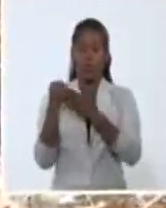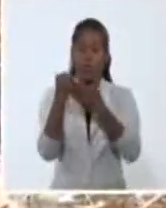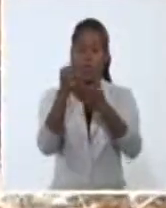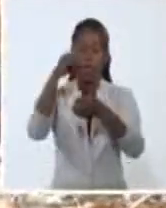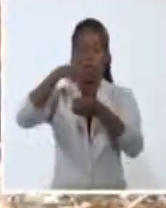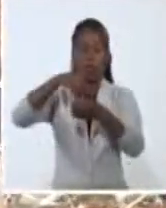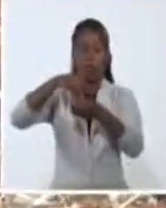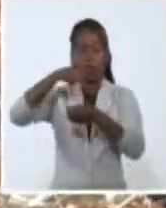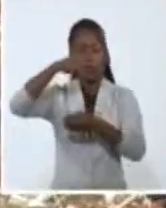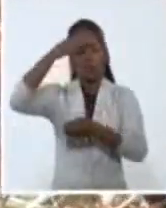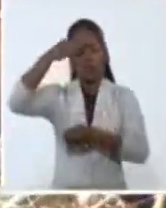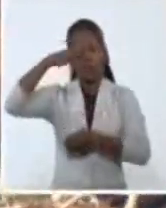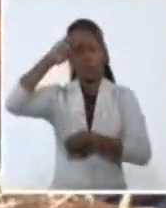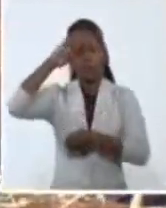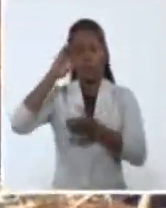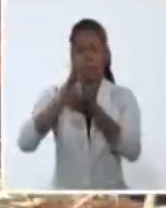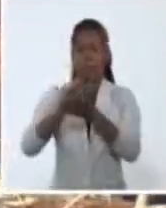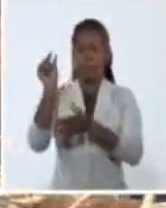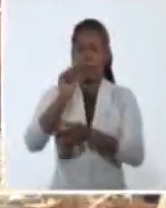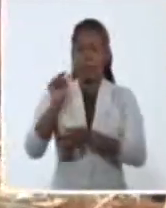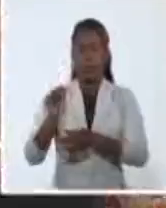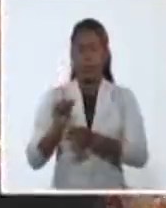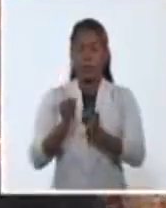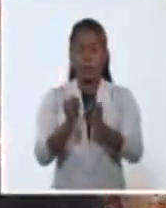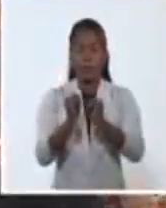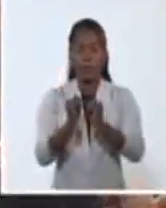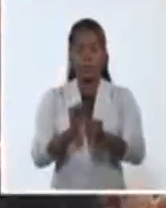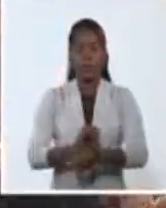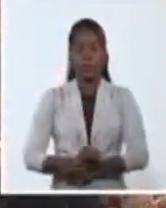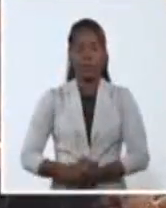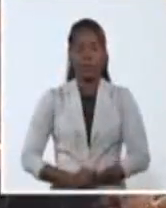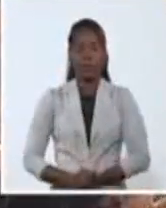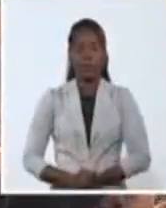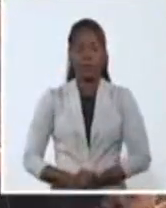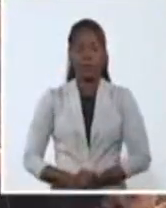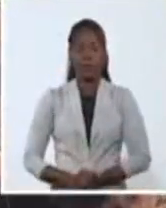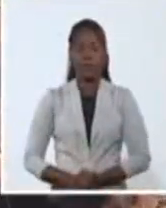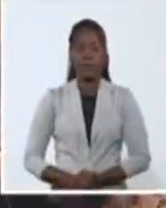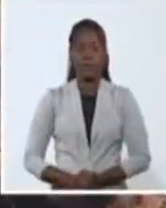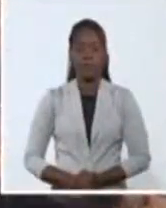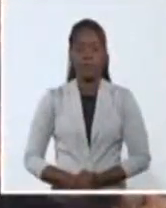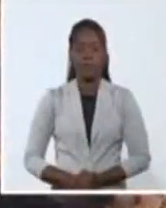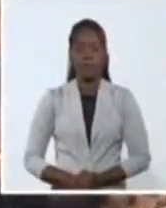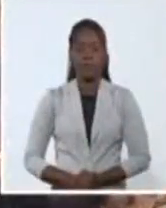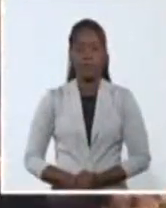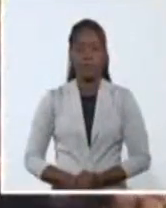país. Desde Mayabeque, Elvis Gil, Sistema Informativo de la Televisión Cubana.